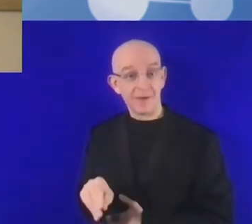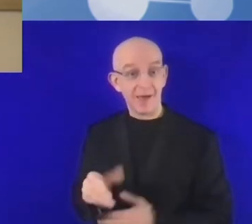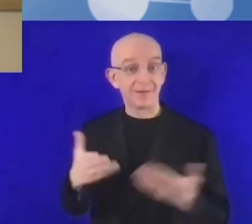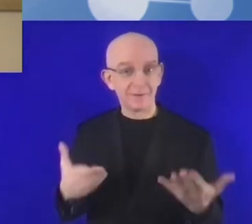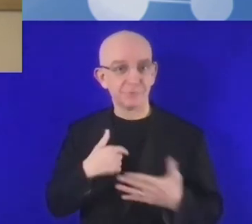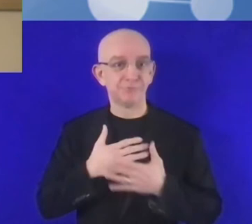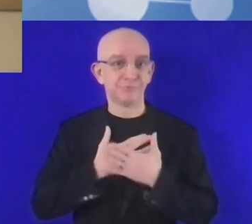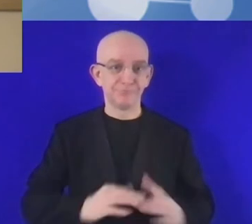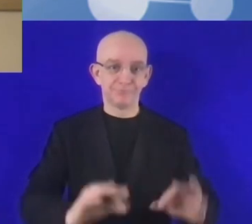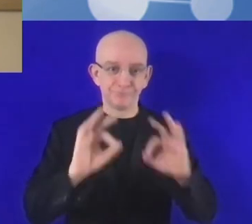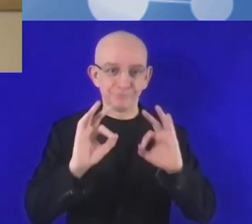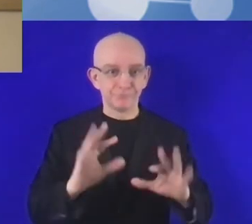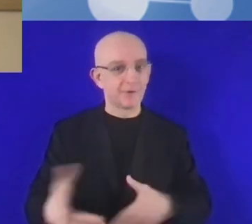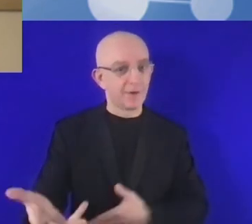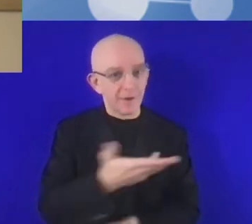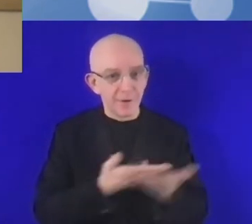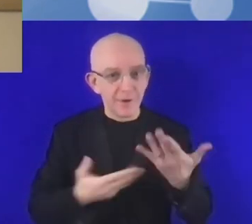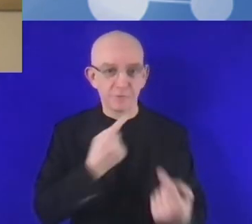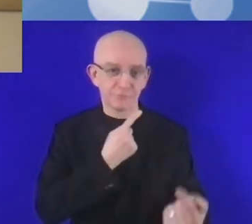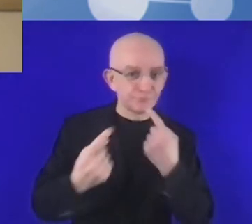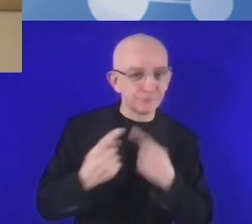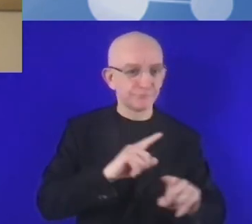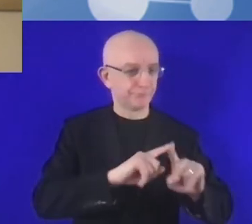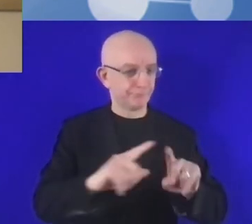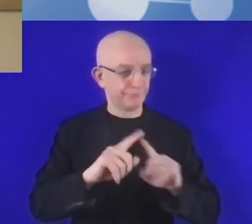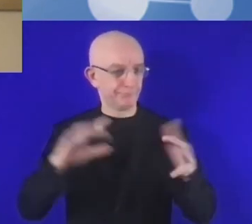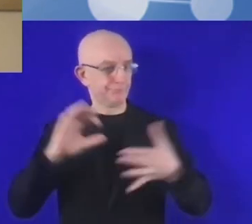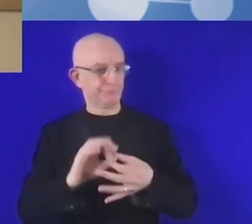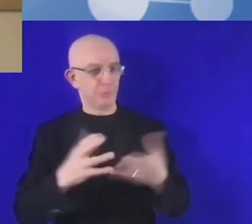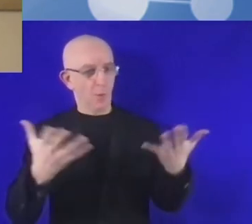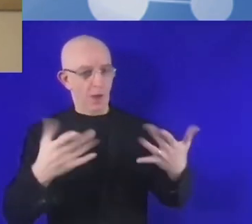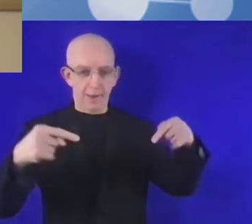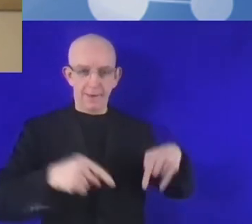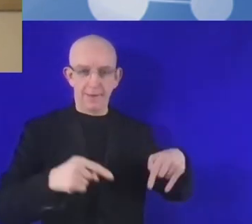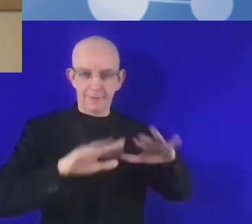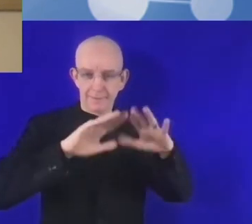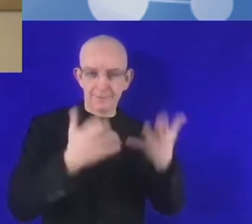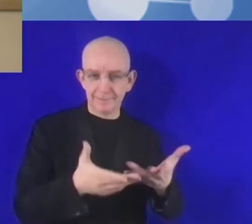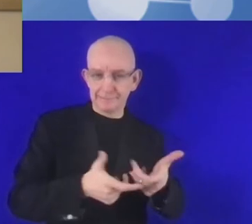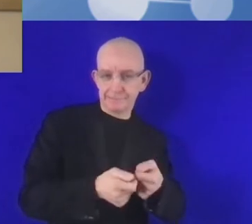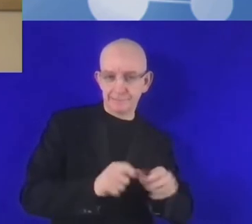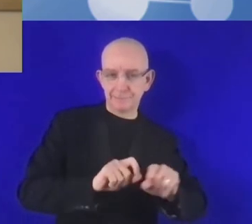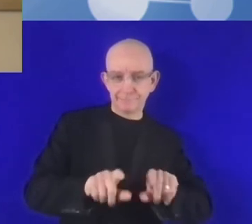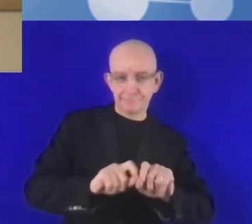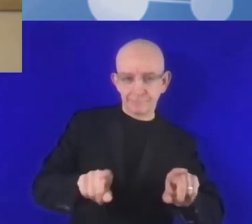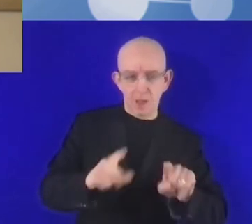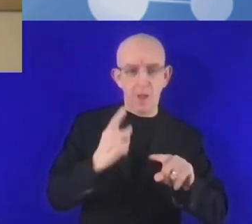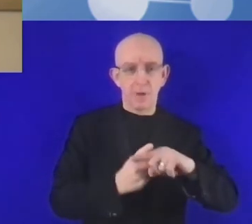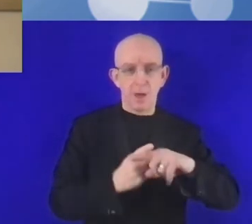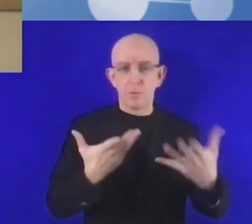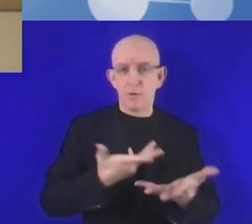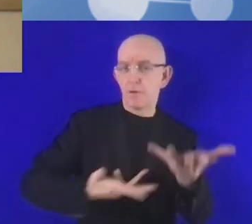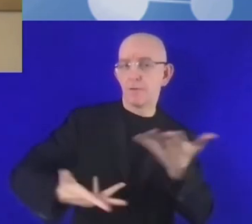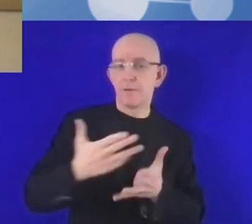y desearles unos fructíferos debates sobre Internet y sobre los